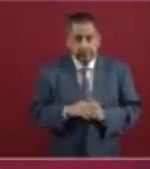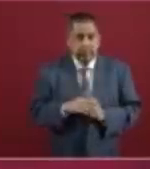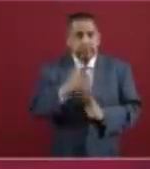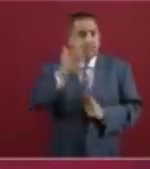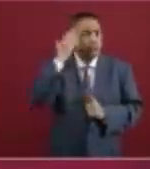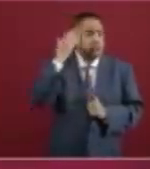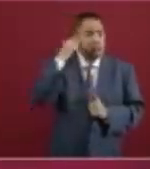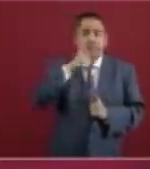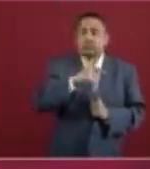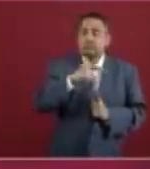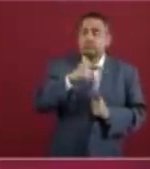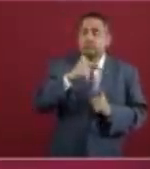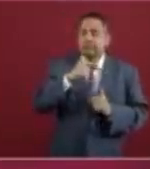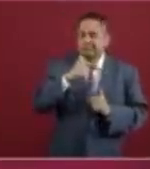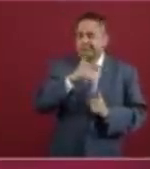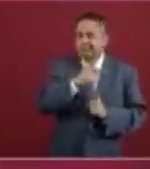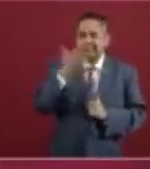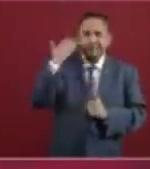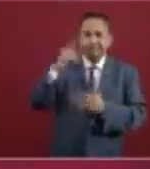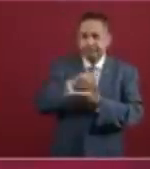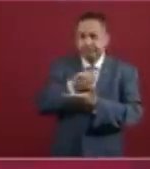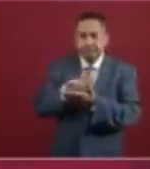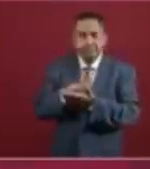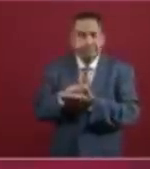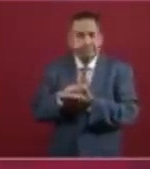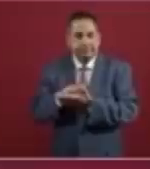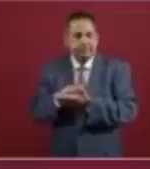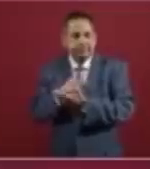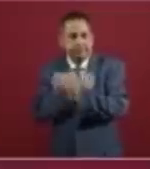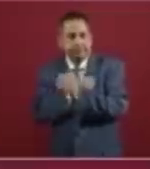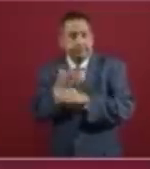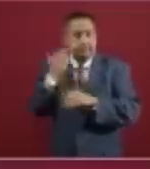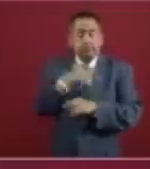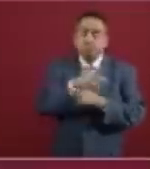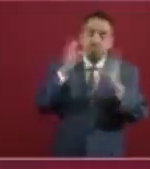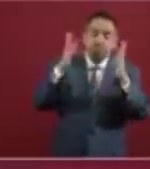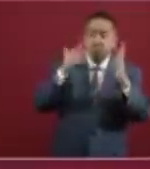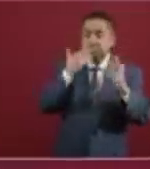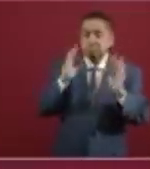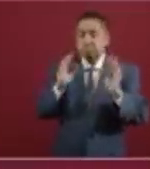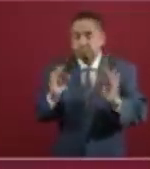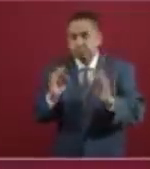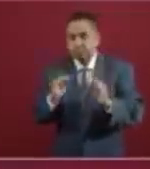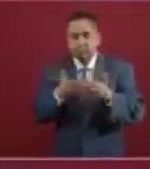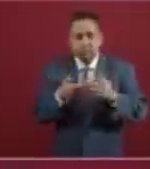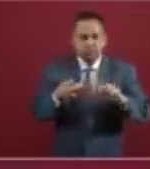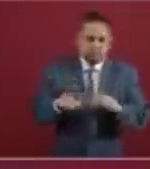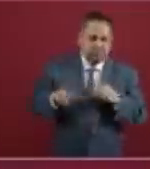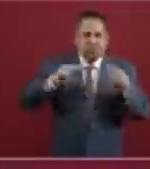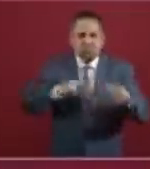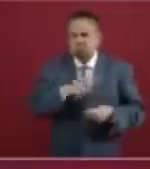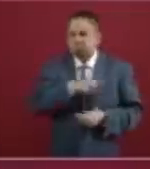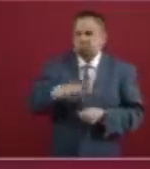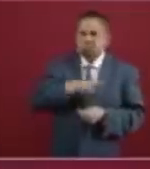aplaudieron la aprobación de la mal llamada reforma educativa están muy radicales.